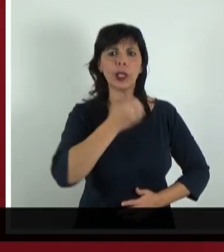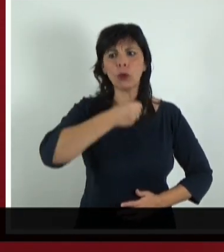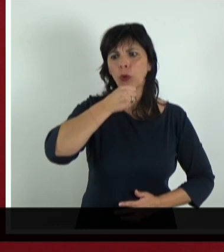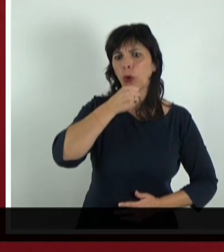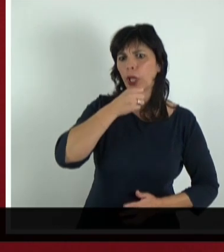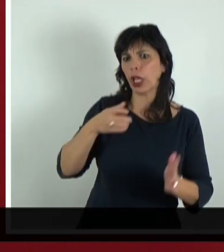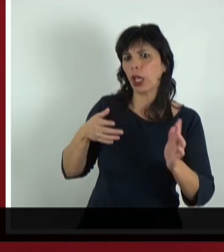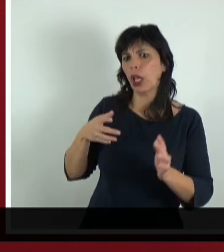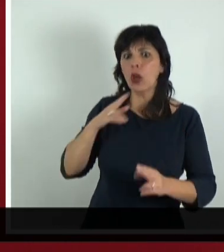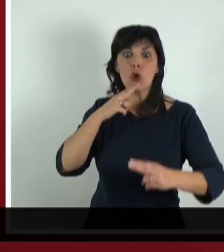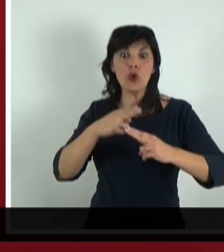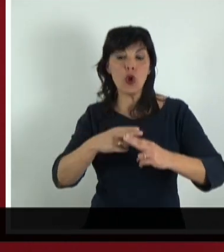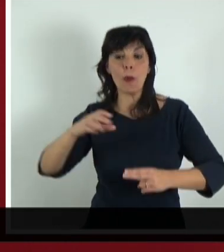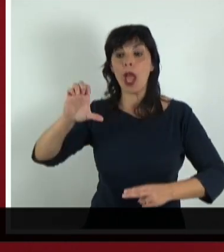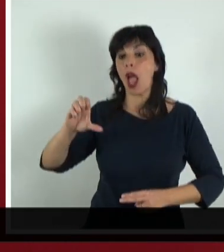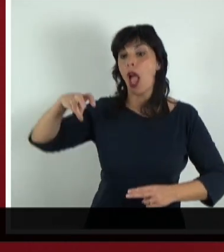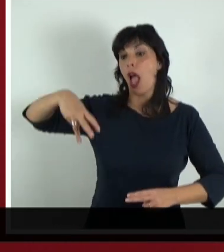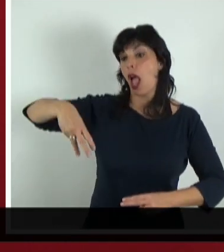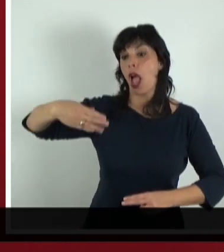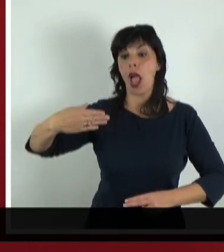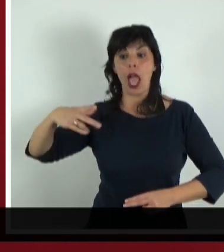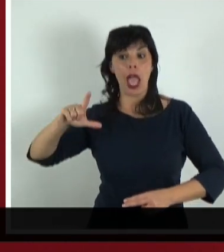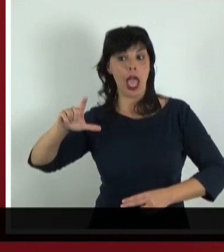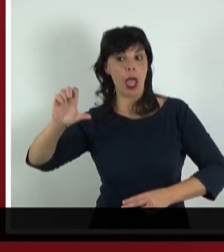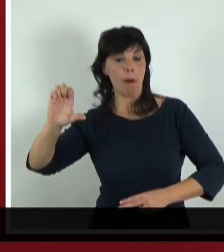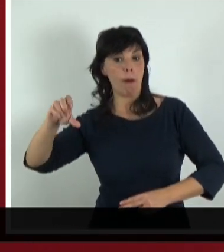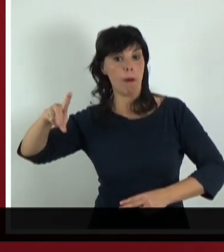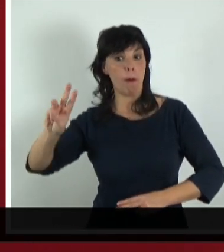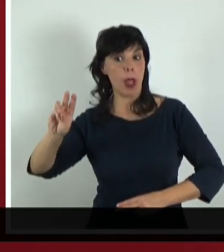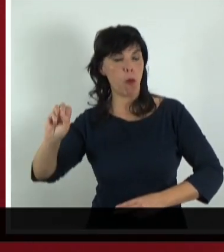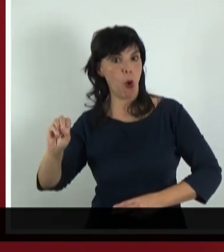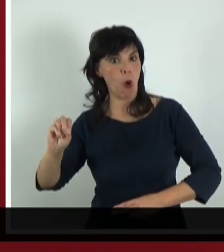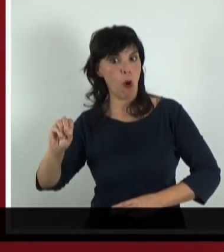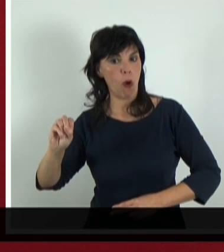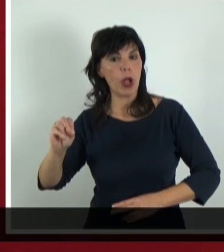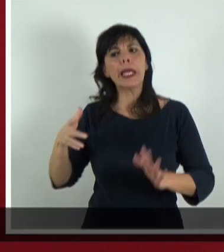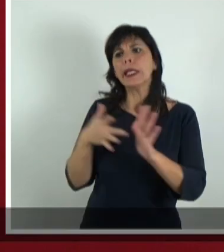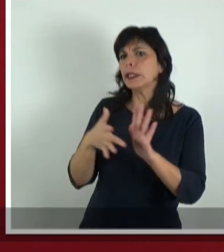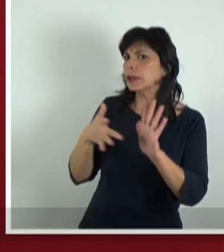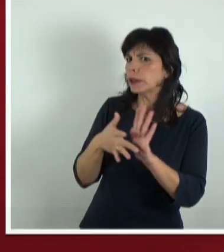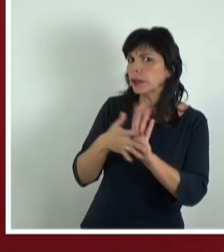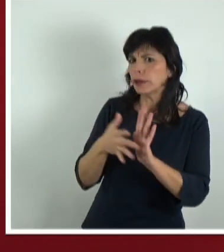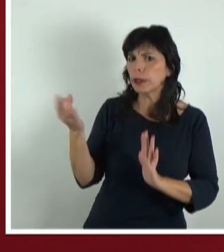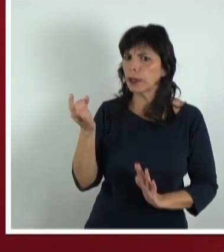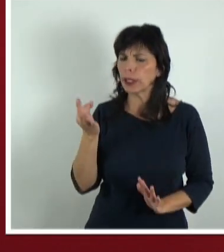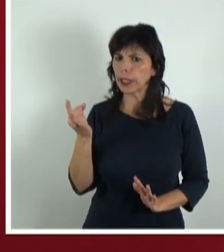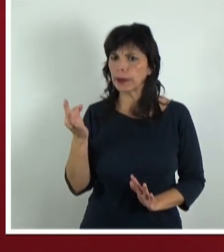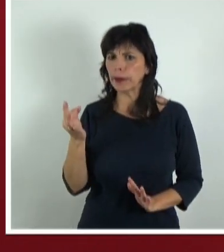solo el observar a alguien o ver a alguien. Esta palabra emplepo